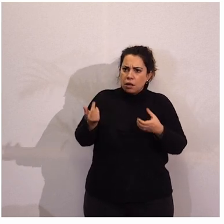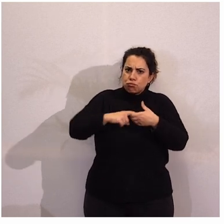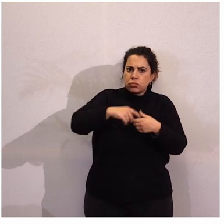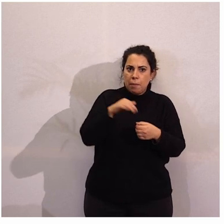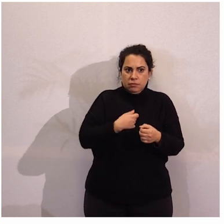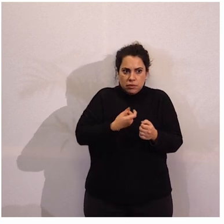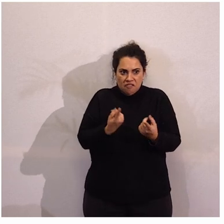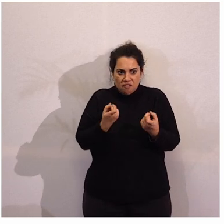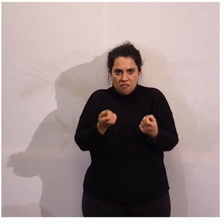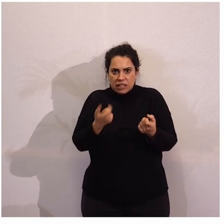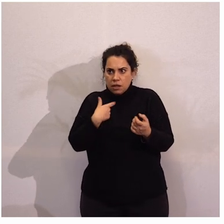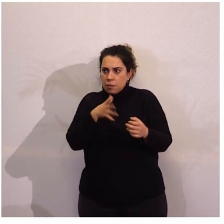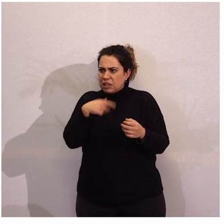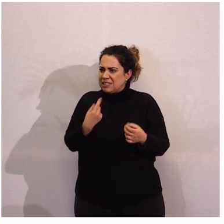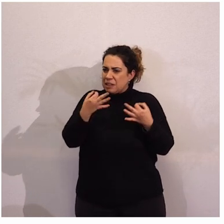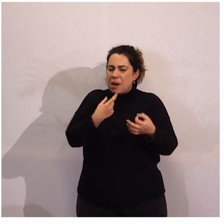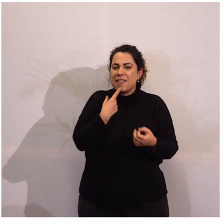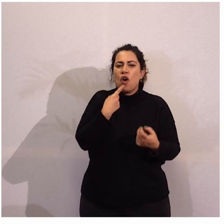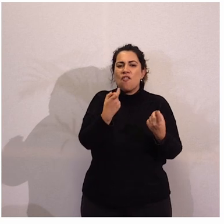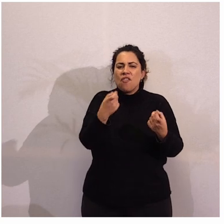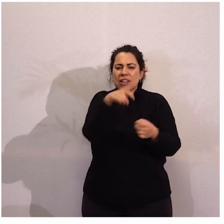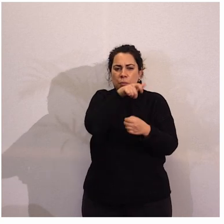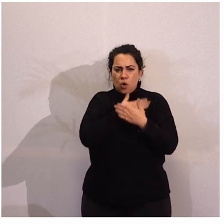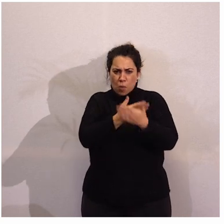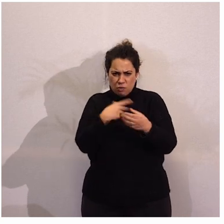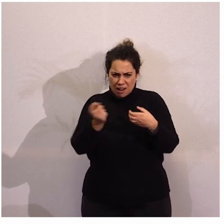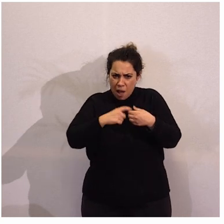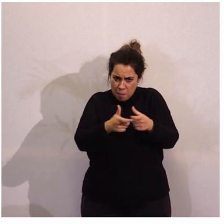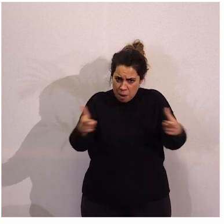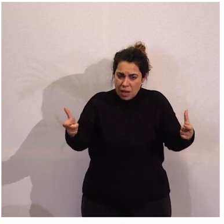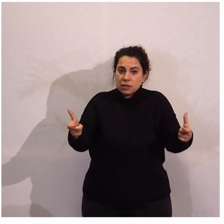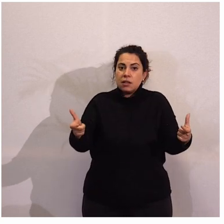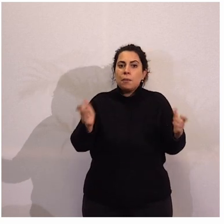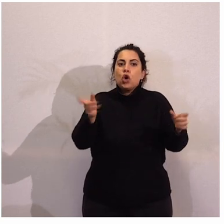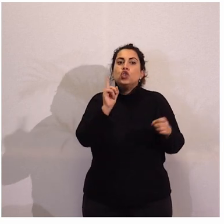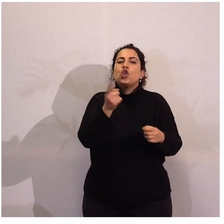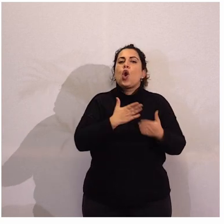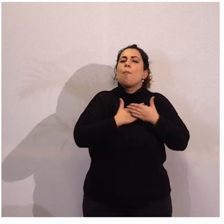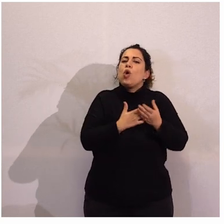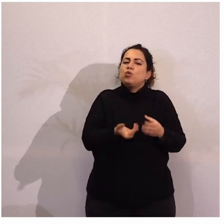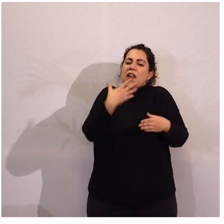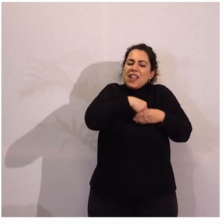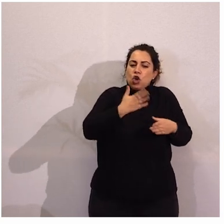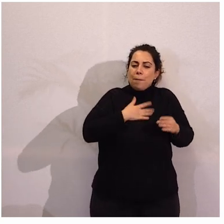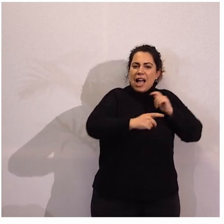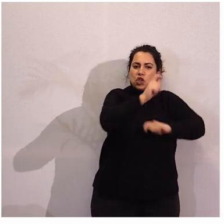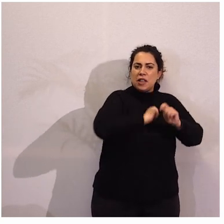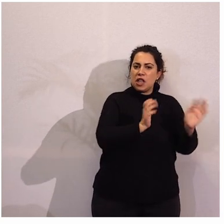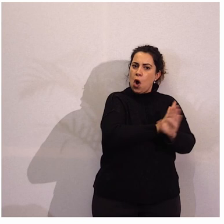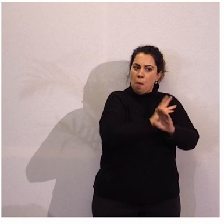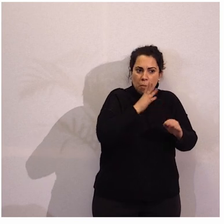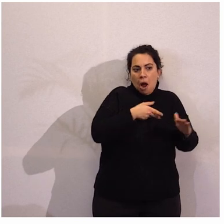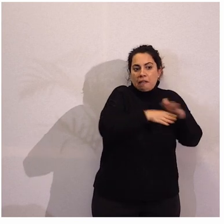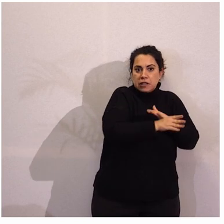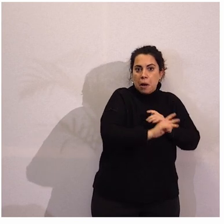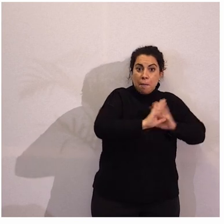siempre he dicho que necesitamos más, no solo puedan hacer voluntariado en sus asociaciones, que son accesibles,